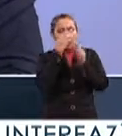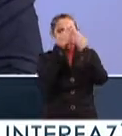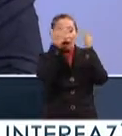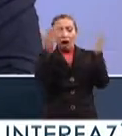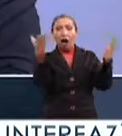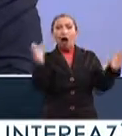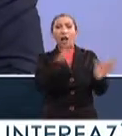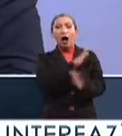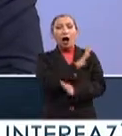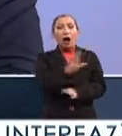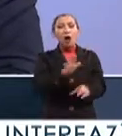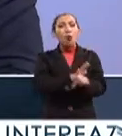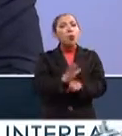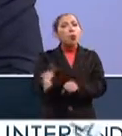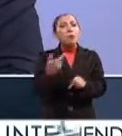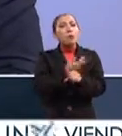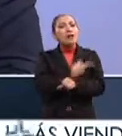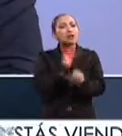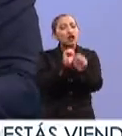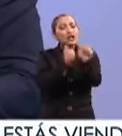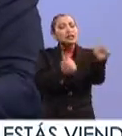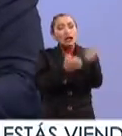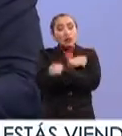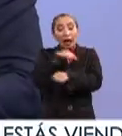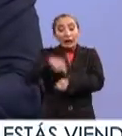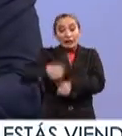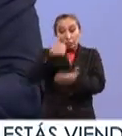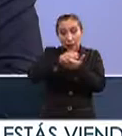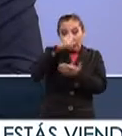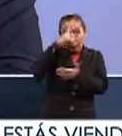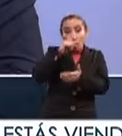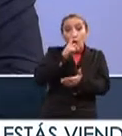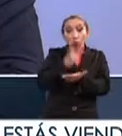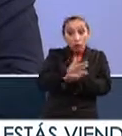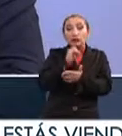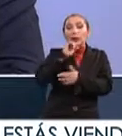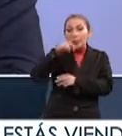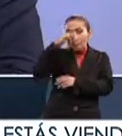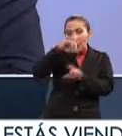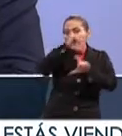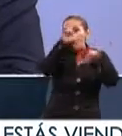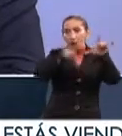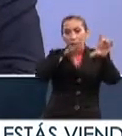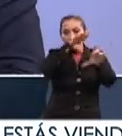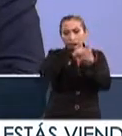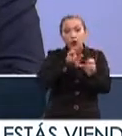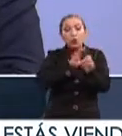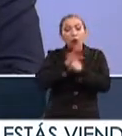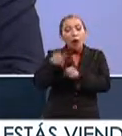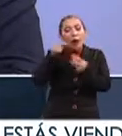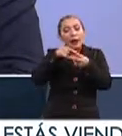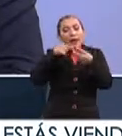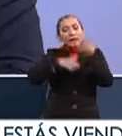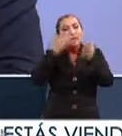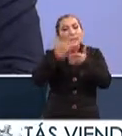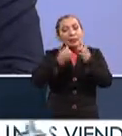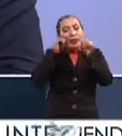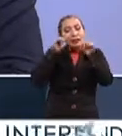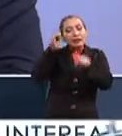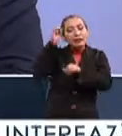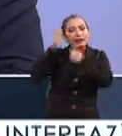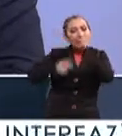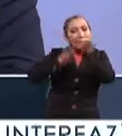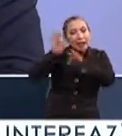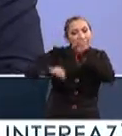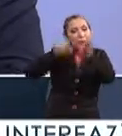idea general de cuál es el estado del rezago educativo, no solamente en la Ciudad de México, sino a nivel nacional, y cuáles son los principales retos para